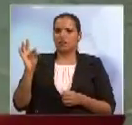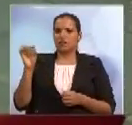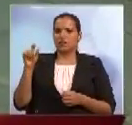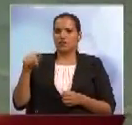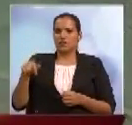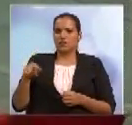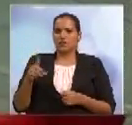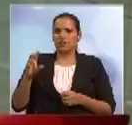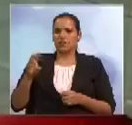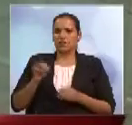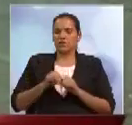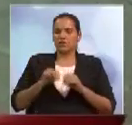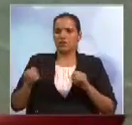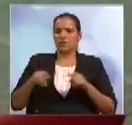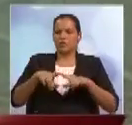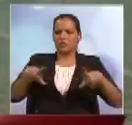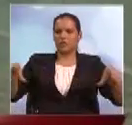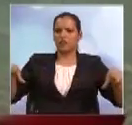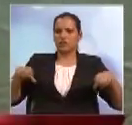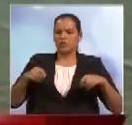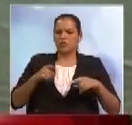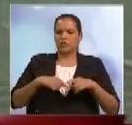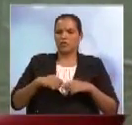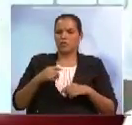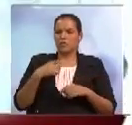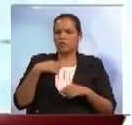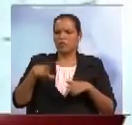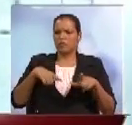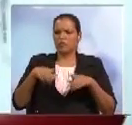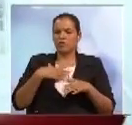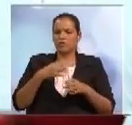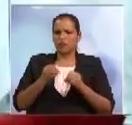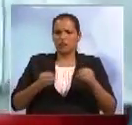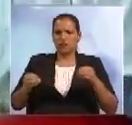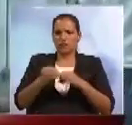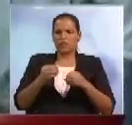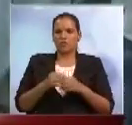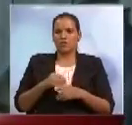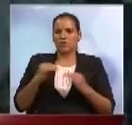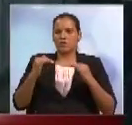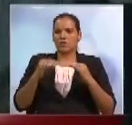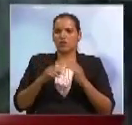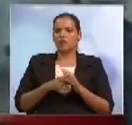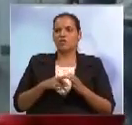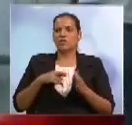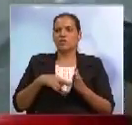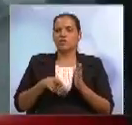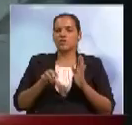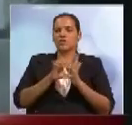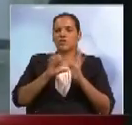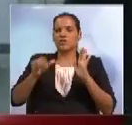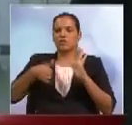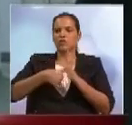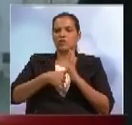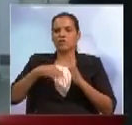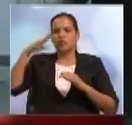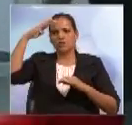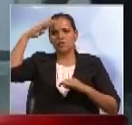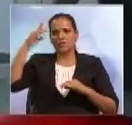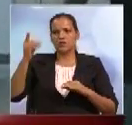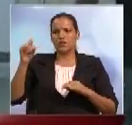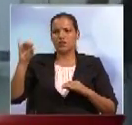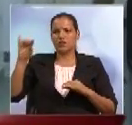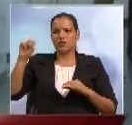cuadrados el diseño está hecho para que las instituciones como el registro civil dinapén fiscalía y policía judicial